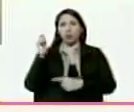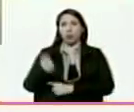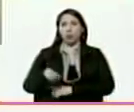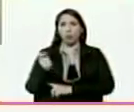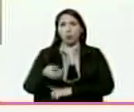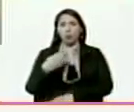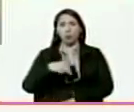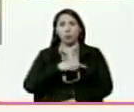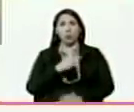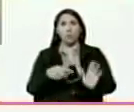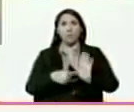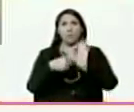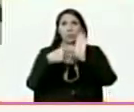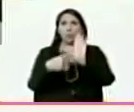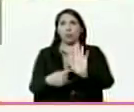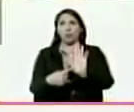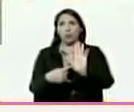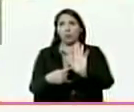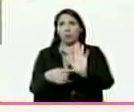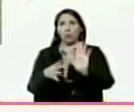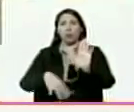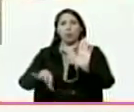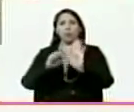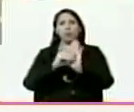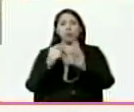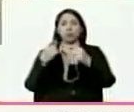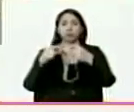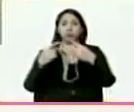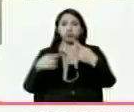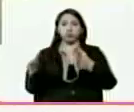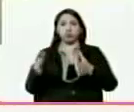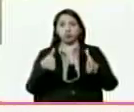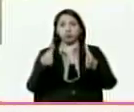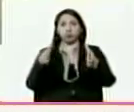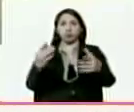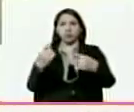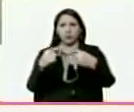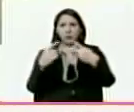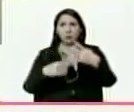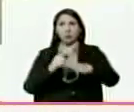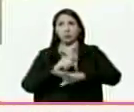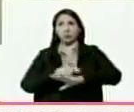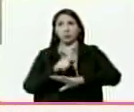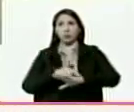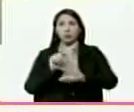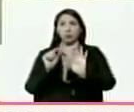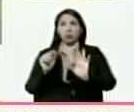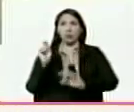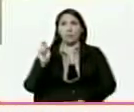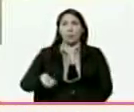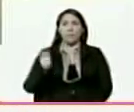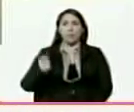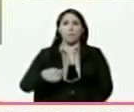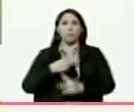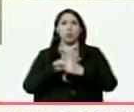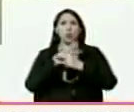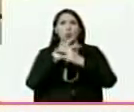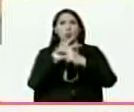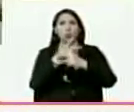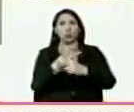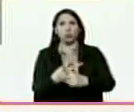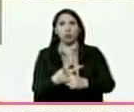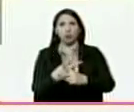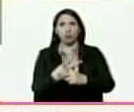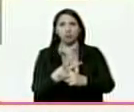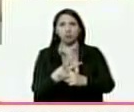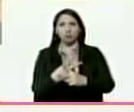hemos ratificado por distintas vías en distintos momentos a la fiscal la voluntad de las instituciones del